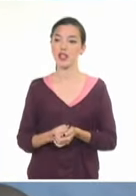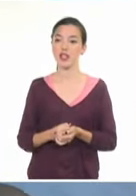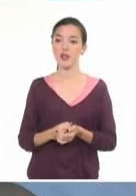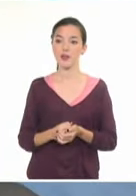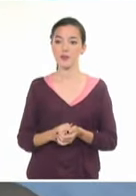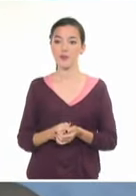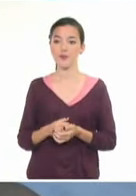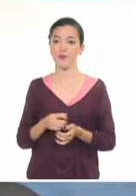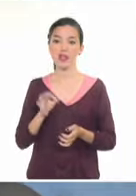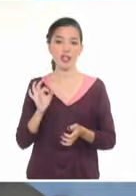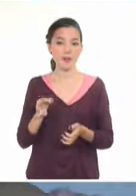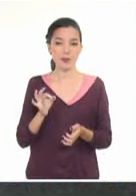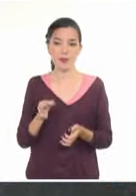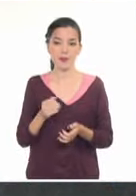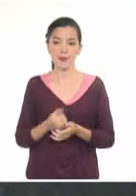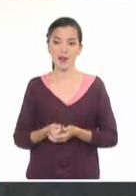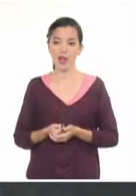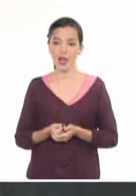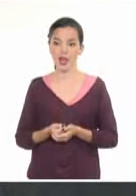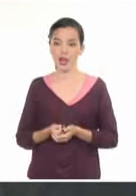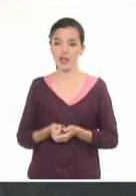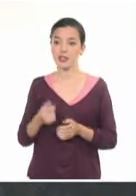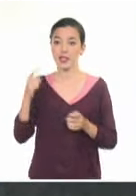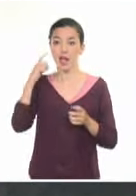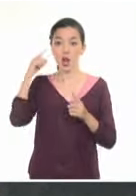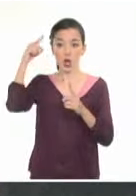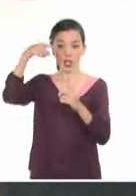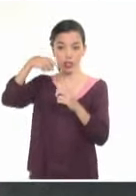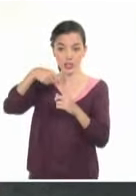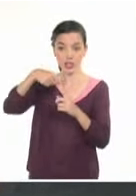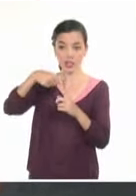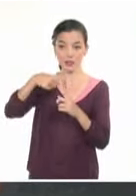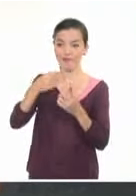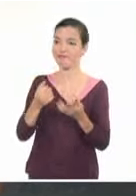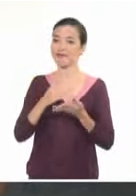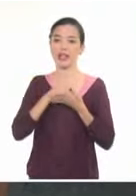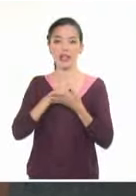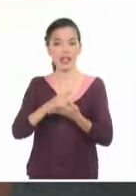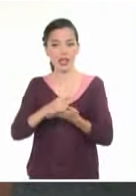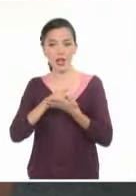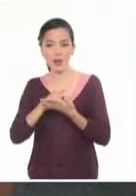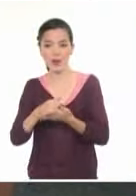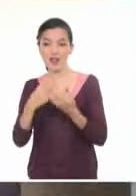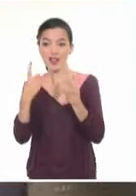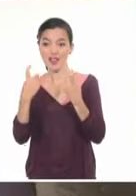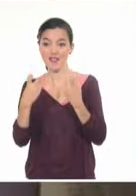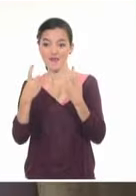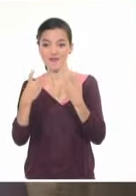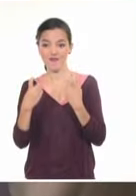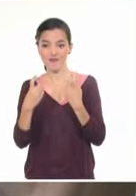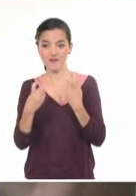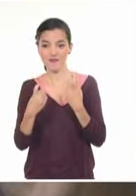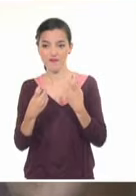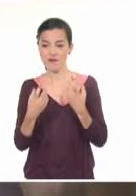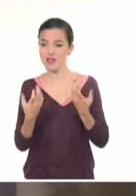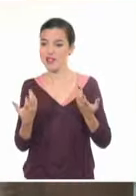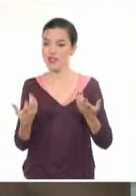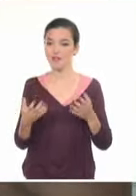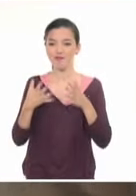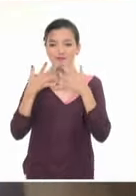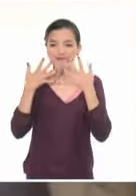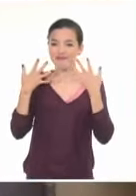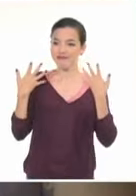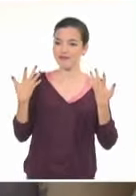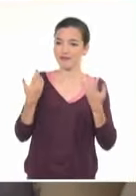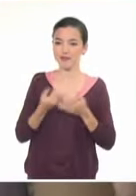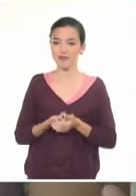El propósito es uno solo: ayudar a quienes necesitan un poco de esperanza y fe para sentirse mejor. Logré mi peluca negra cuando